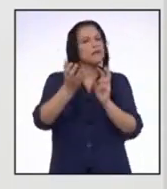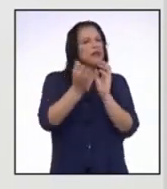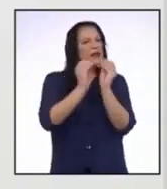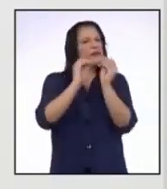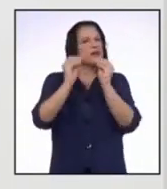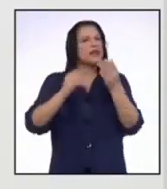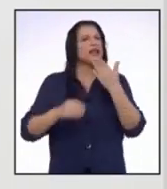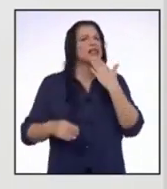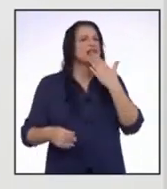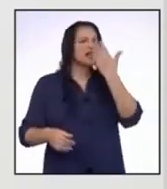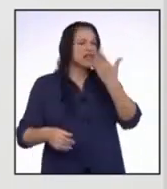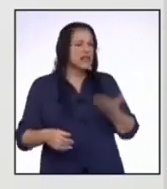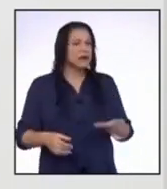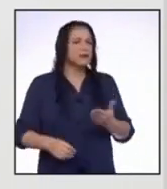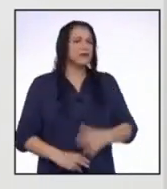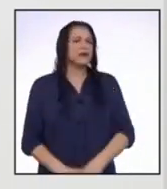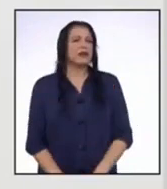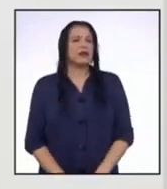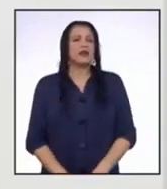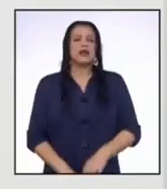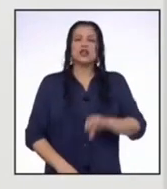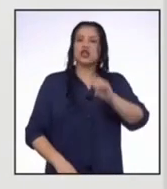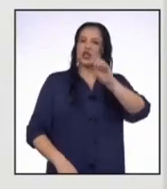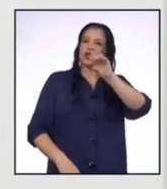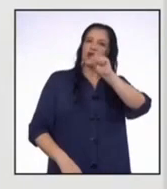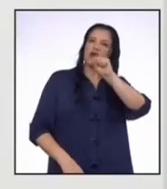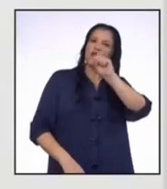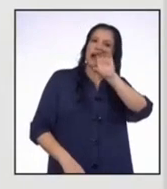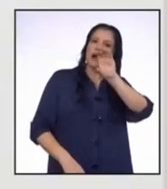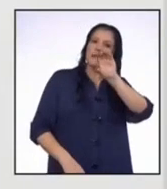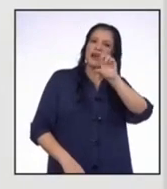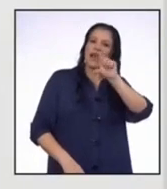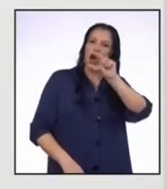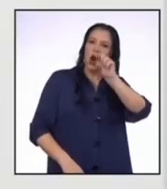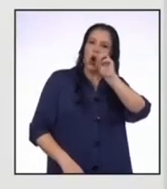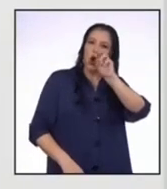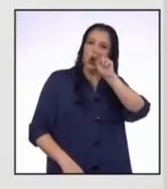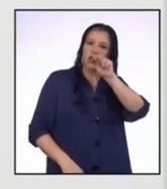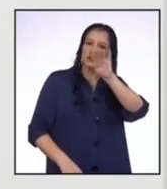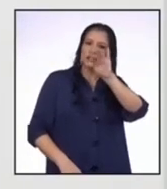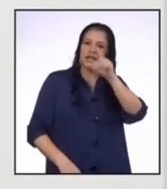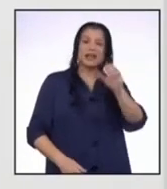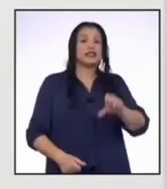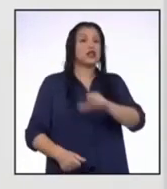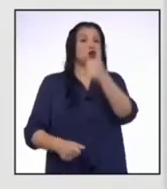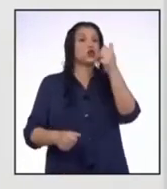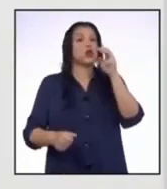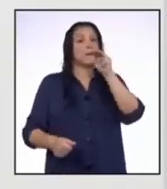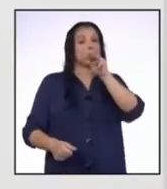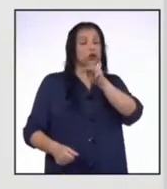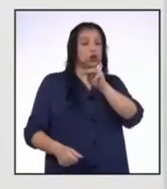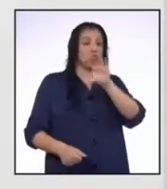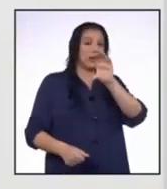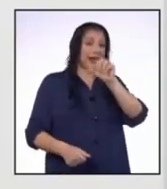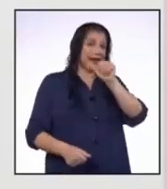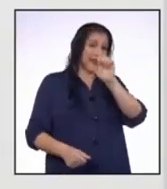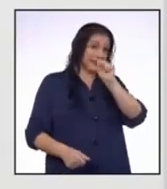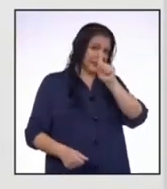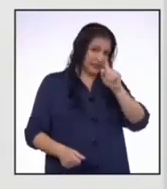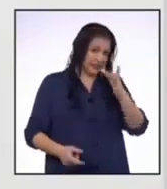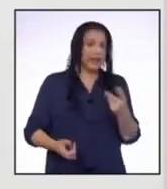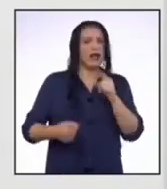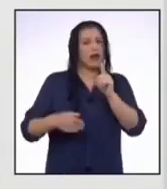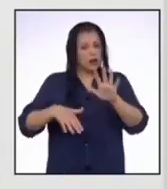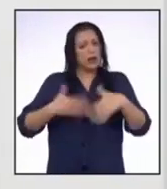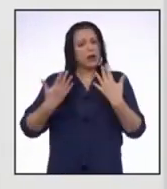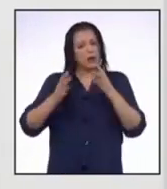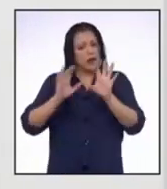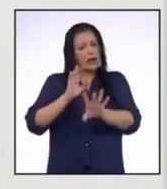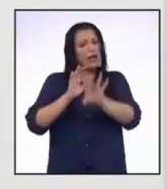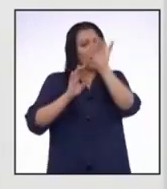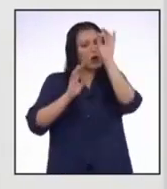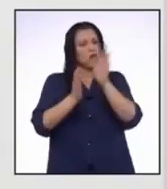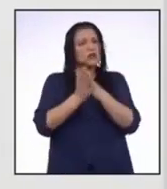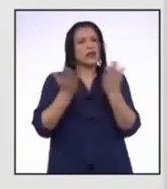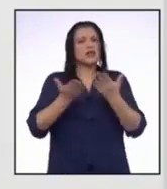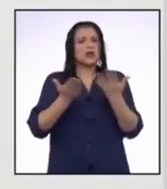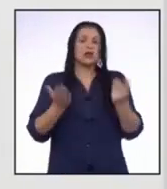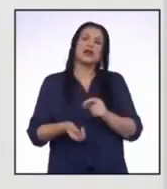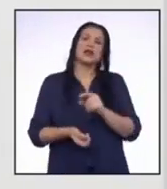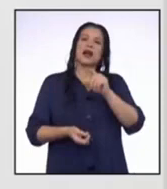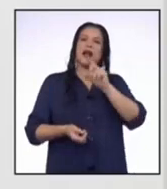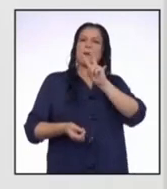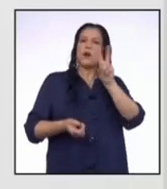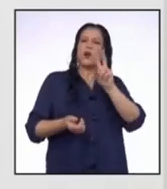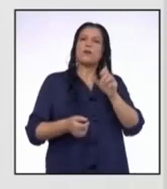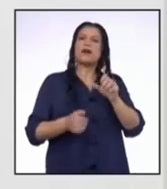de Schoves, Tamarit, González y Montoya Castilla. Lo pueden encontrar en el volumen